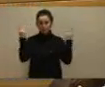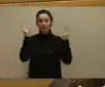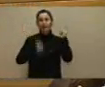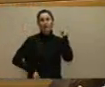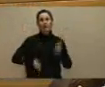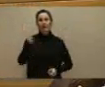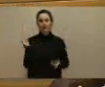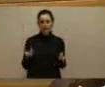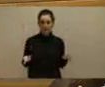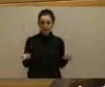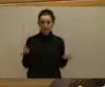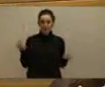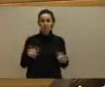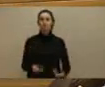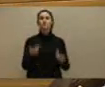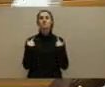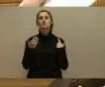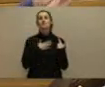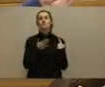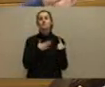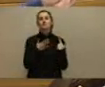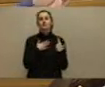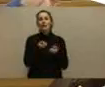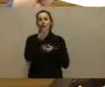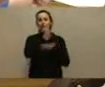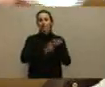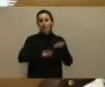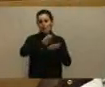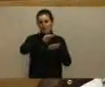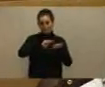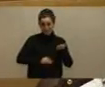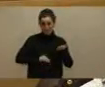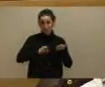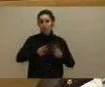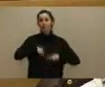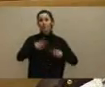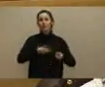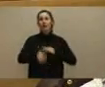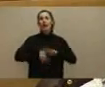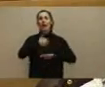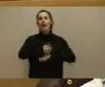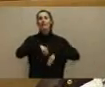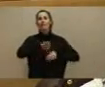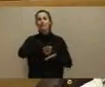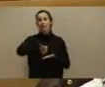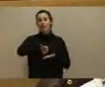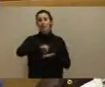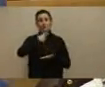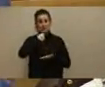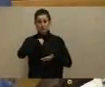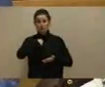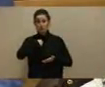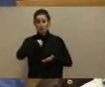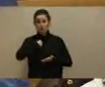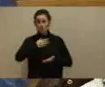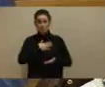que está bajo su responsabilidad, en un informe por escrito, contestando a su jefa de servicio, dice que no actuó por iniciativa propia